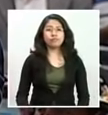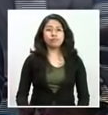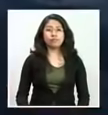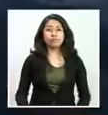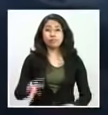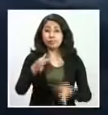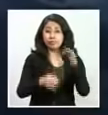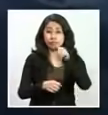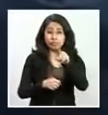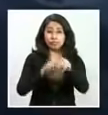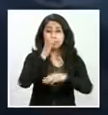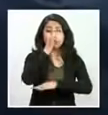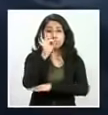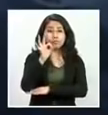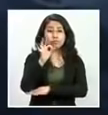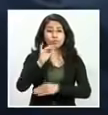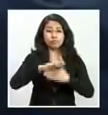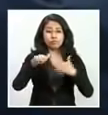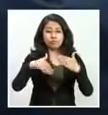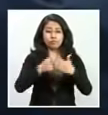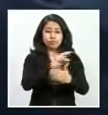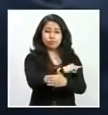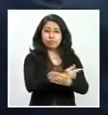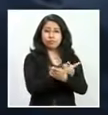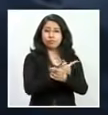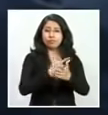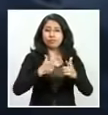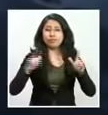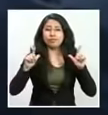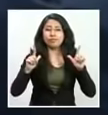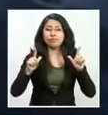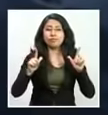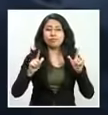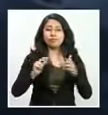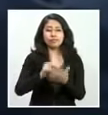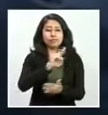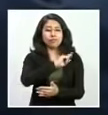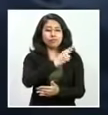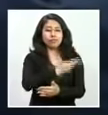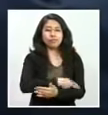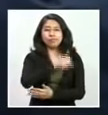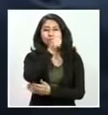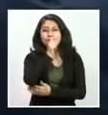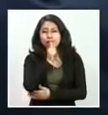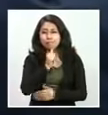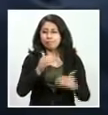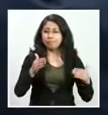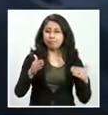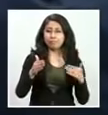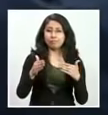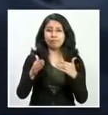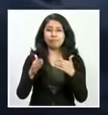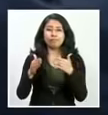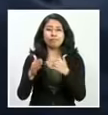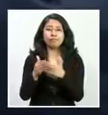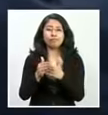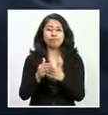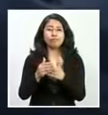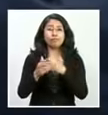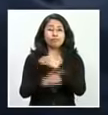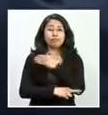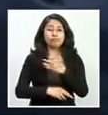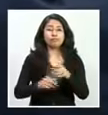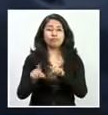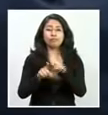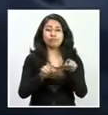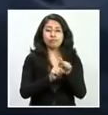Si así lo hace, que nuestros próceres de la liberación, nuestros héroes de la resistencia contra el Estado colonial y el